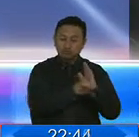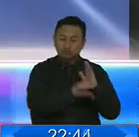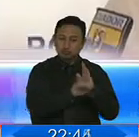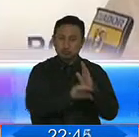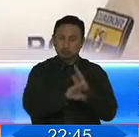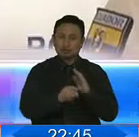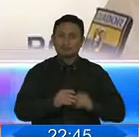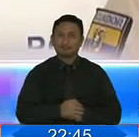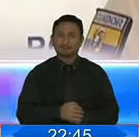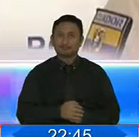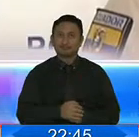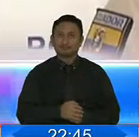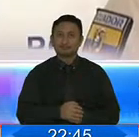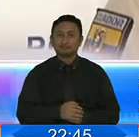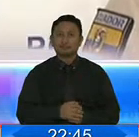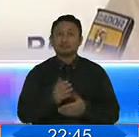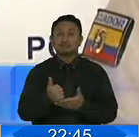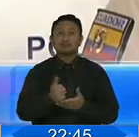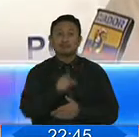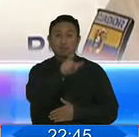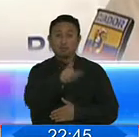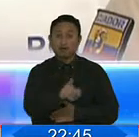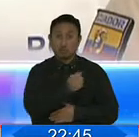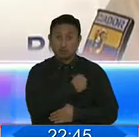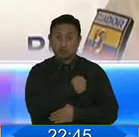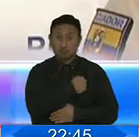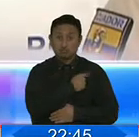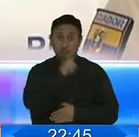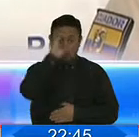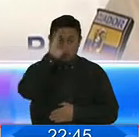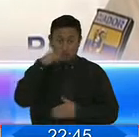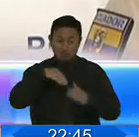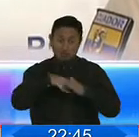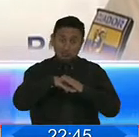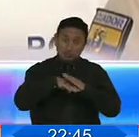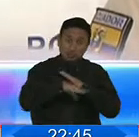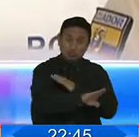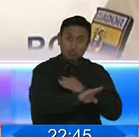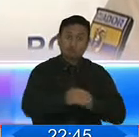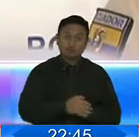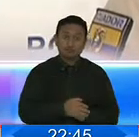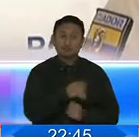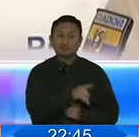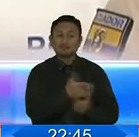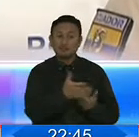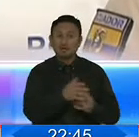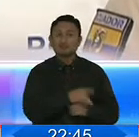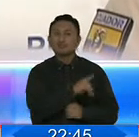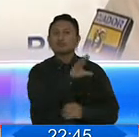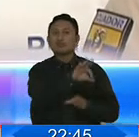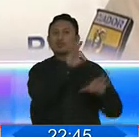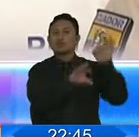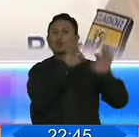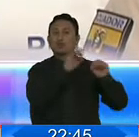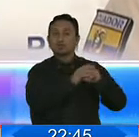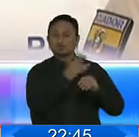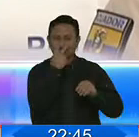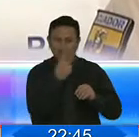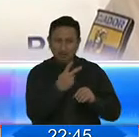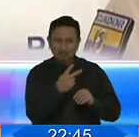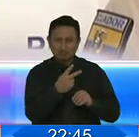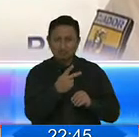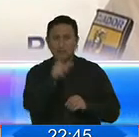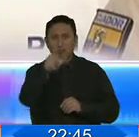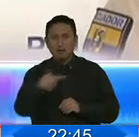mecánica. Con la colaboración de la propietaria del domicilio ingresan al mismo, en el cual pueden visualizar con la